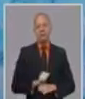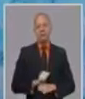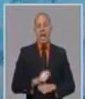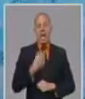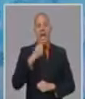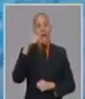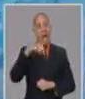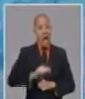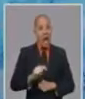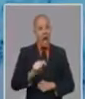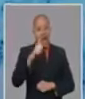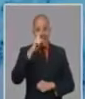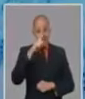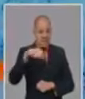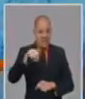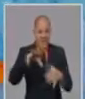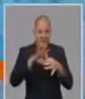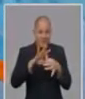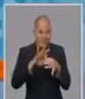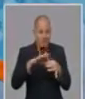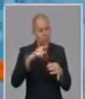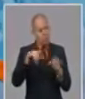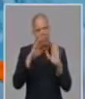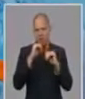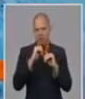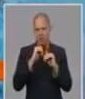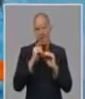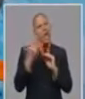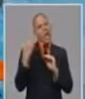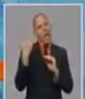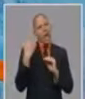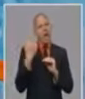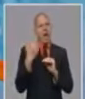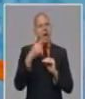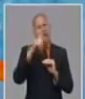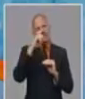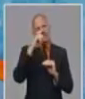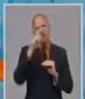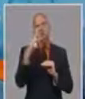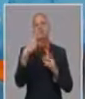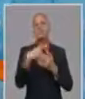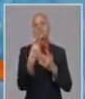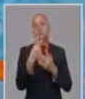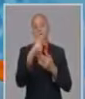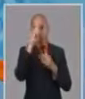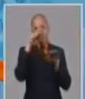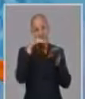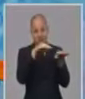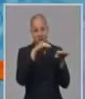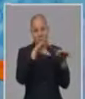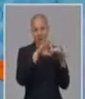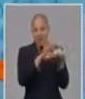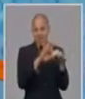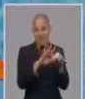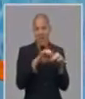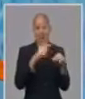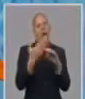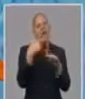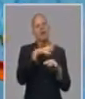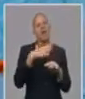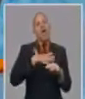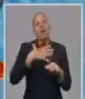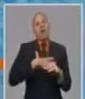momentos graves ni críticos. Tuvimos una niñita 2 días en terapia intensiva con un antecedente de asma bronquial